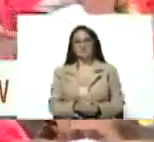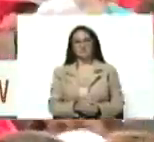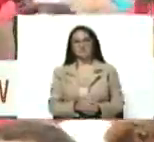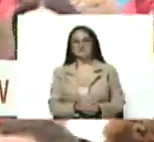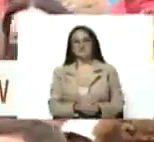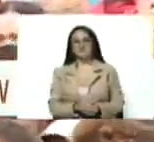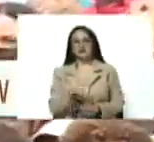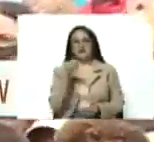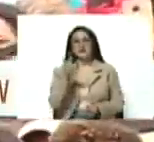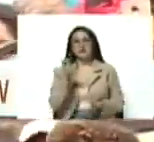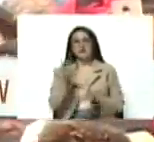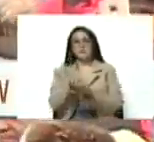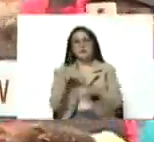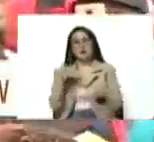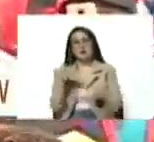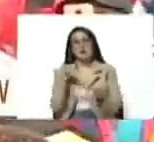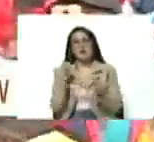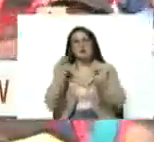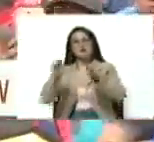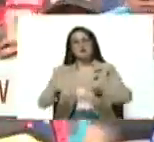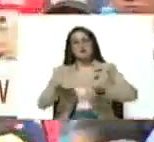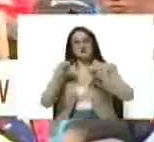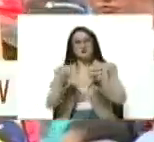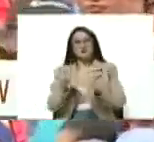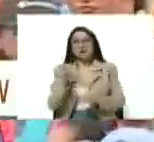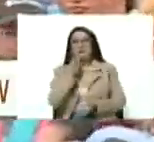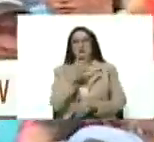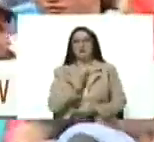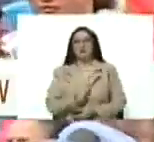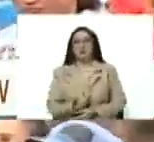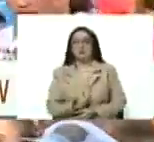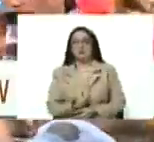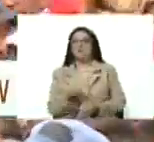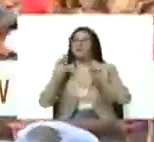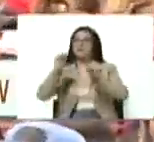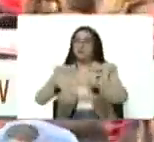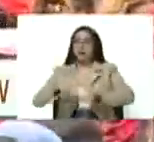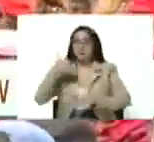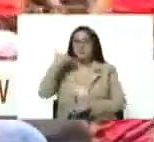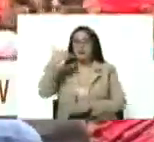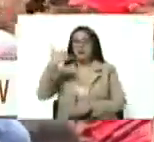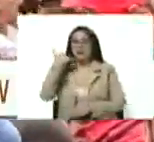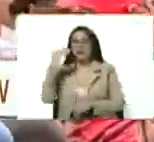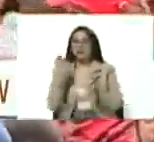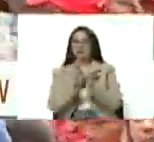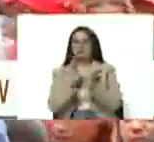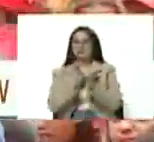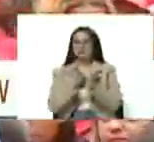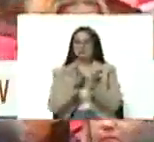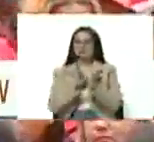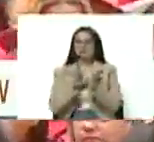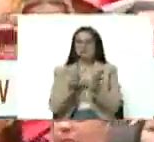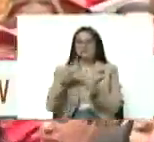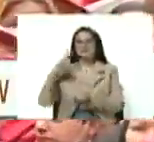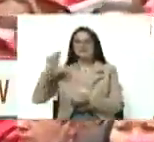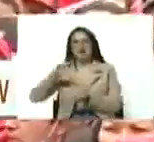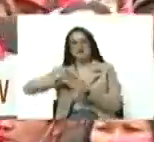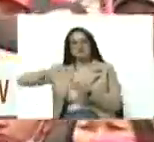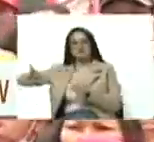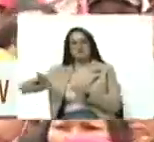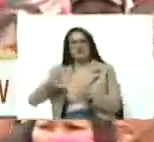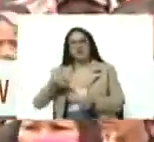Esa nueva mayoría la vamos a construir llamando a los que están descontentos, llamando a los que se apartaron, a los que